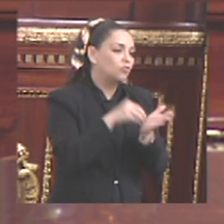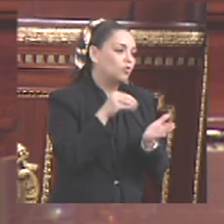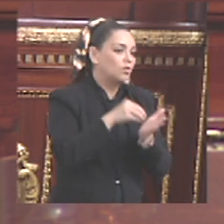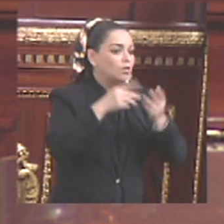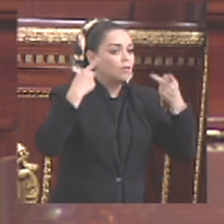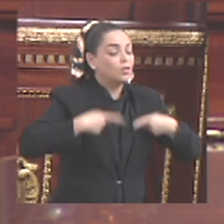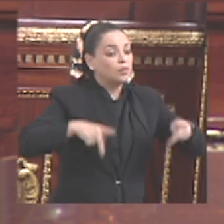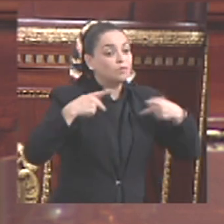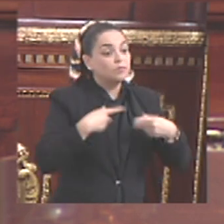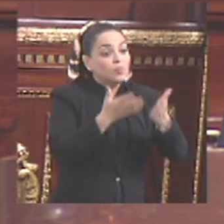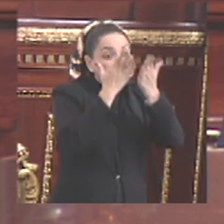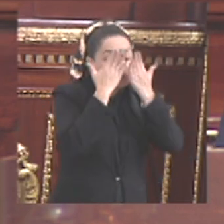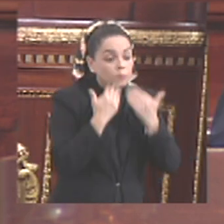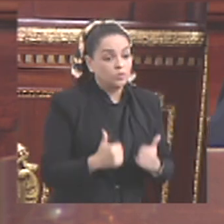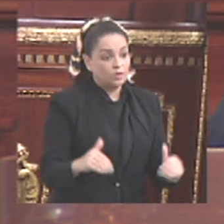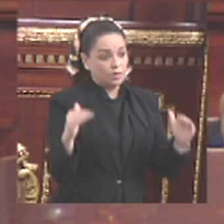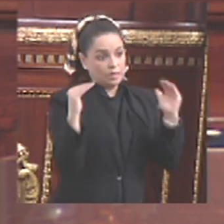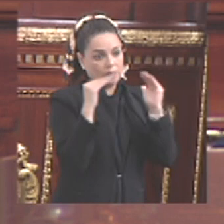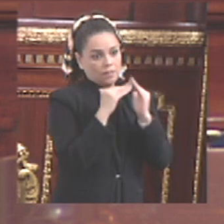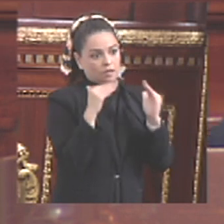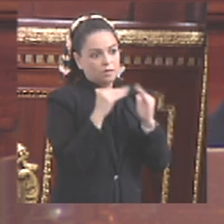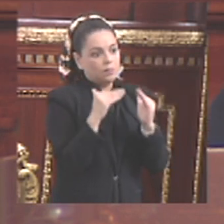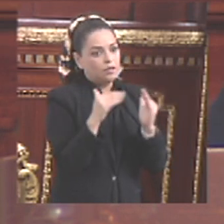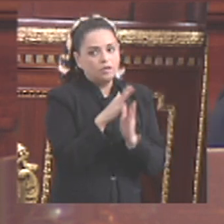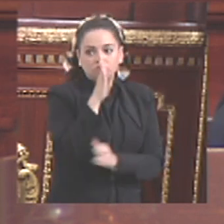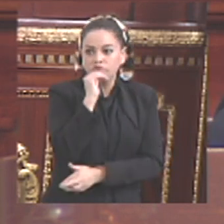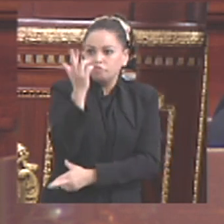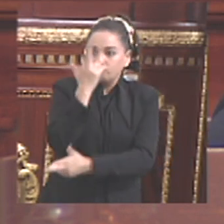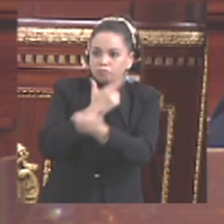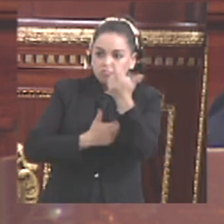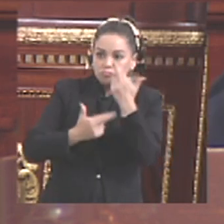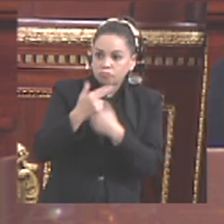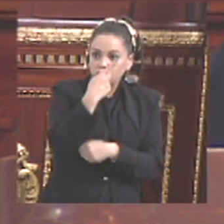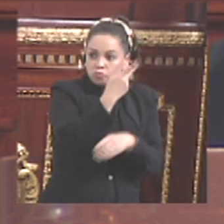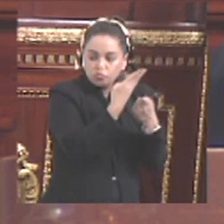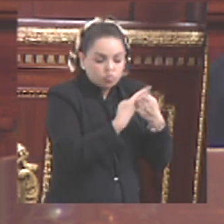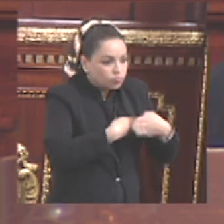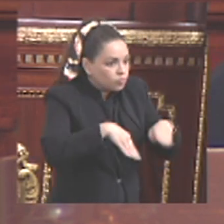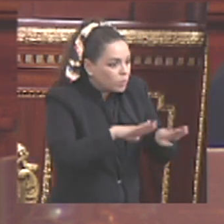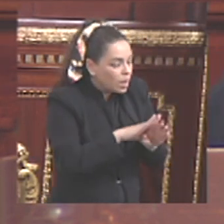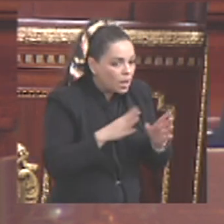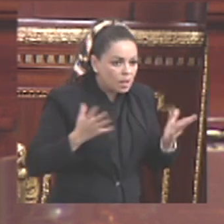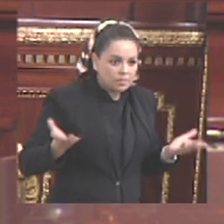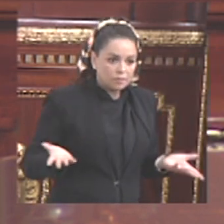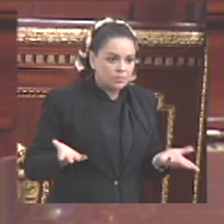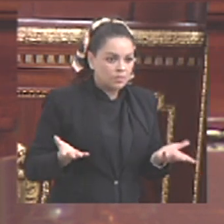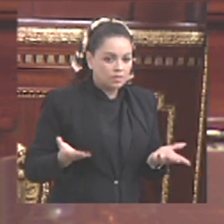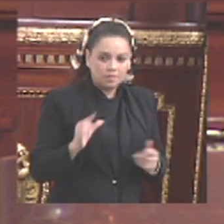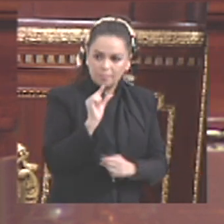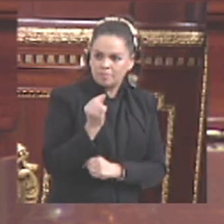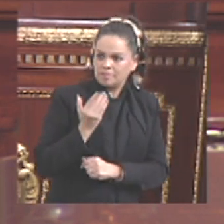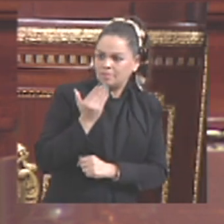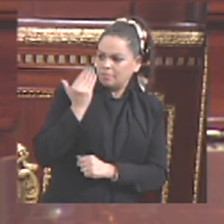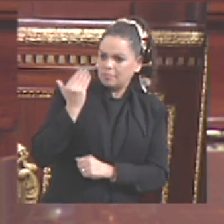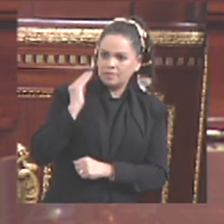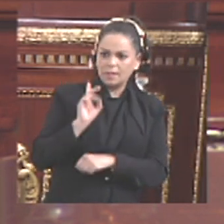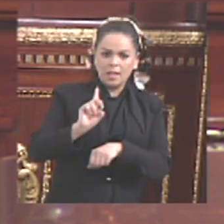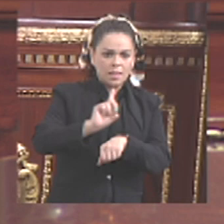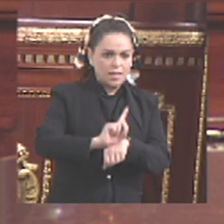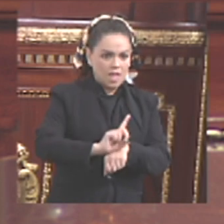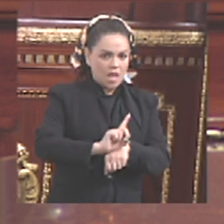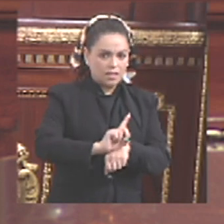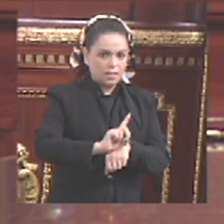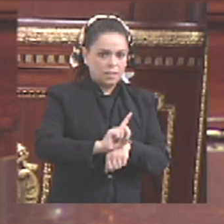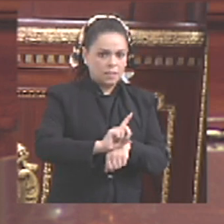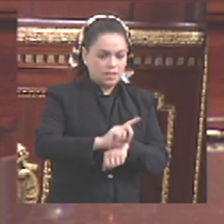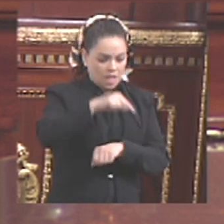17, que todavía no pueden regresar a sus hogares. Hace un par de días, en la